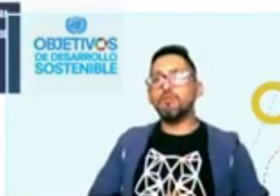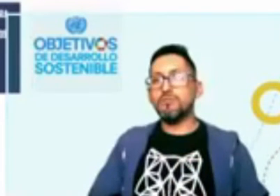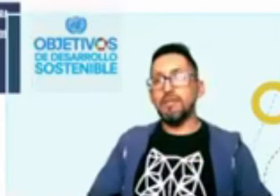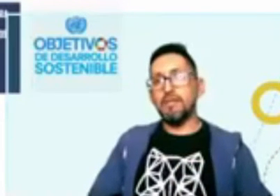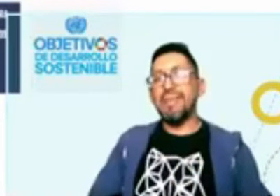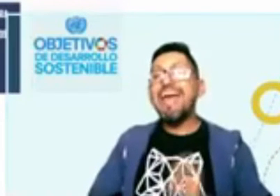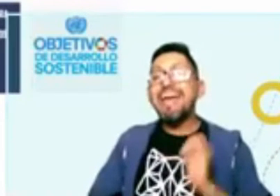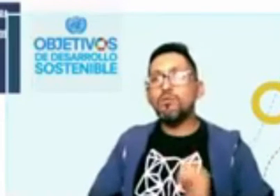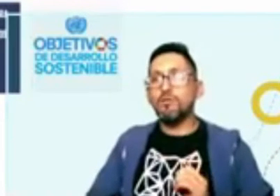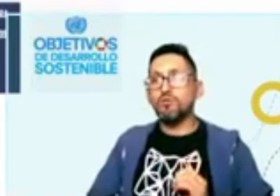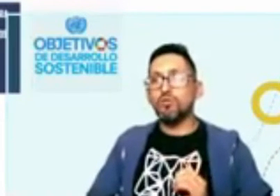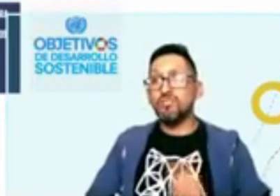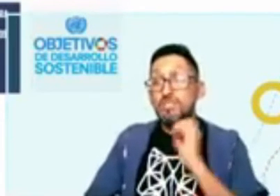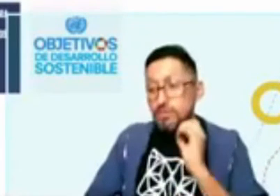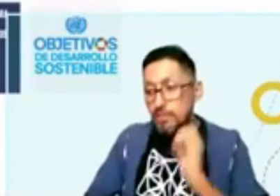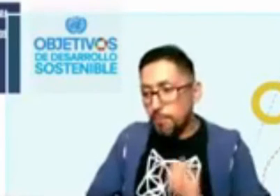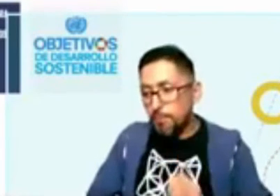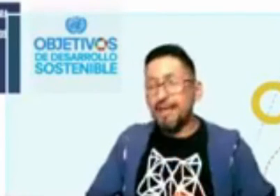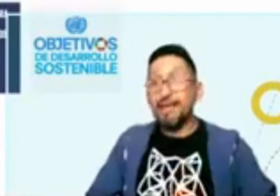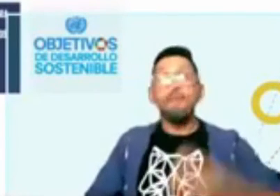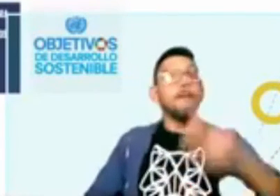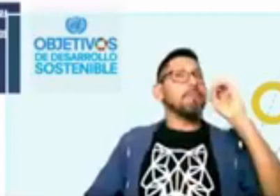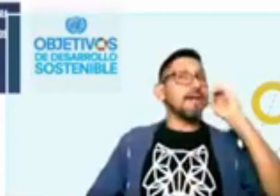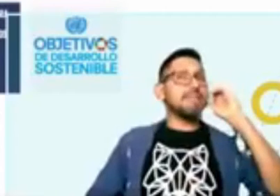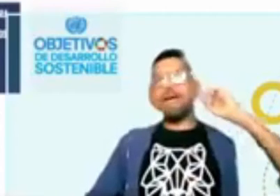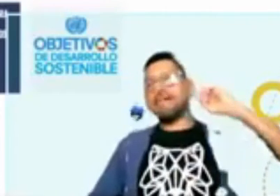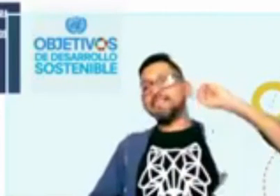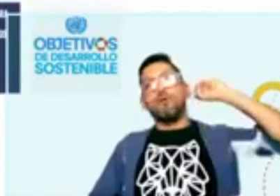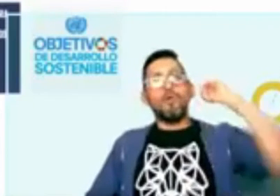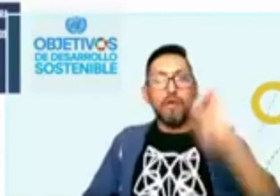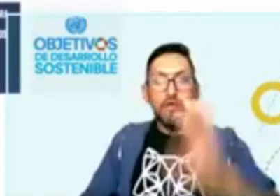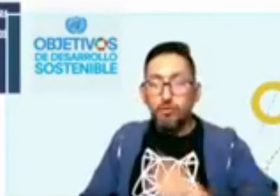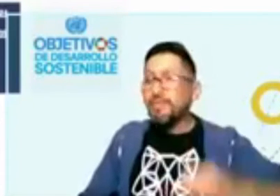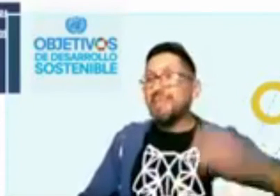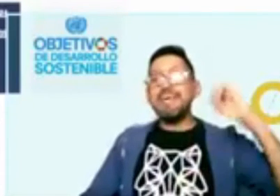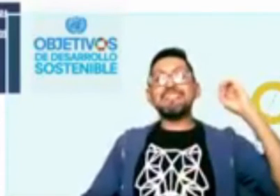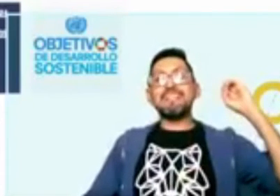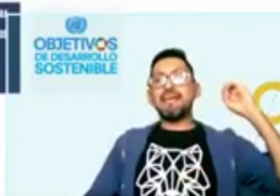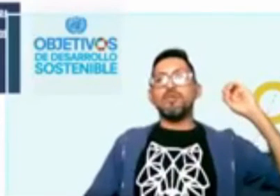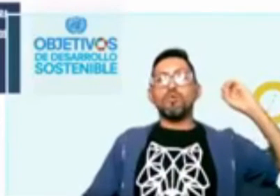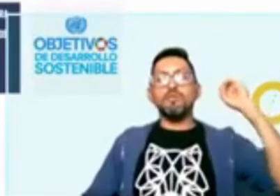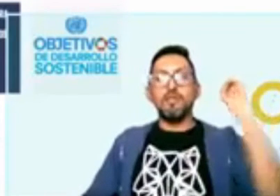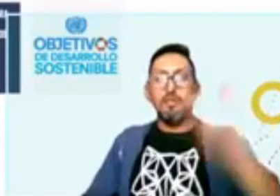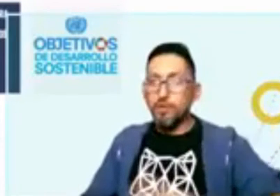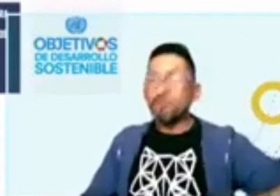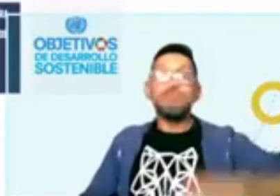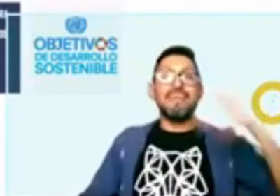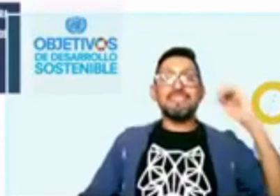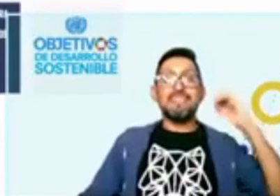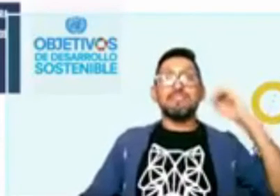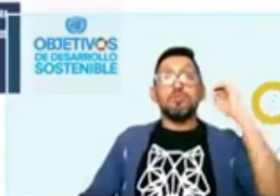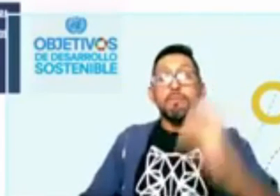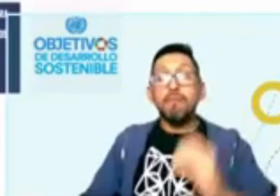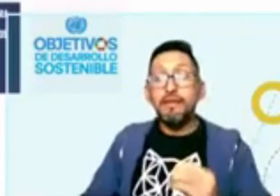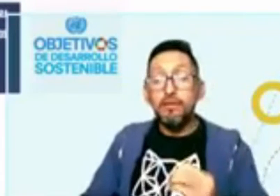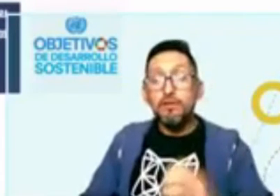desarrollo sostenible. Cada uno de nosotros, desde nuestra propia área, ya seas un educador, ya seas un científico, ya